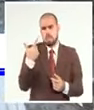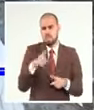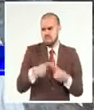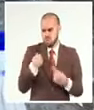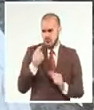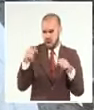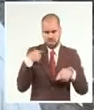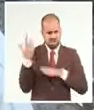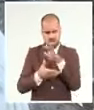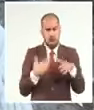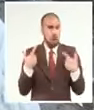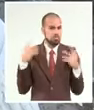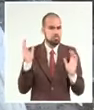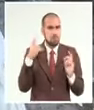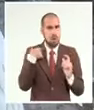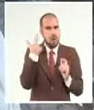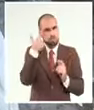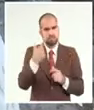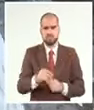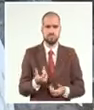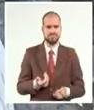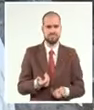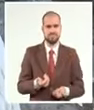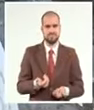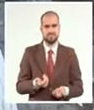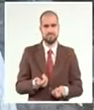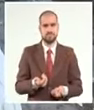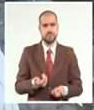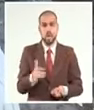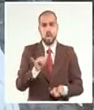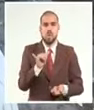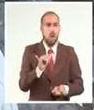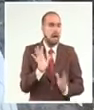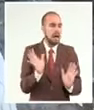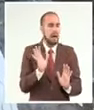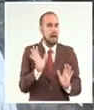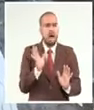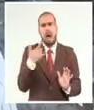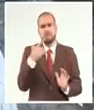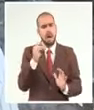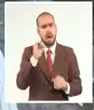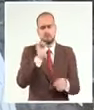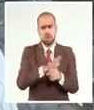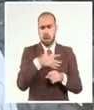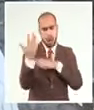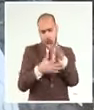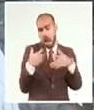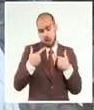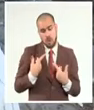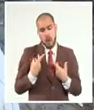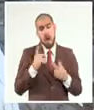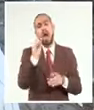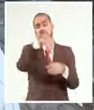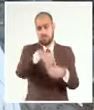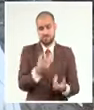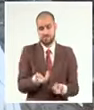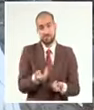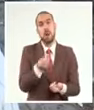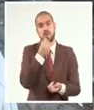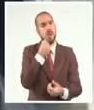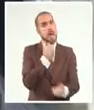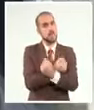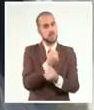estaba haciendo. Para ellos eso fue una cosa sin consecuencia. Yo le expliqué que eso podía traerle consecuencias serias,